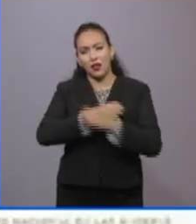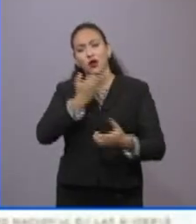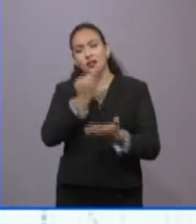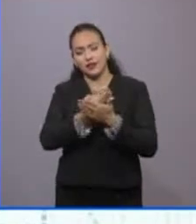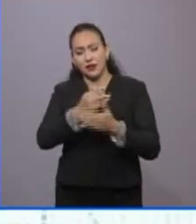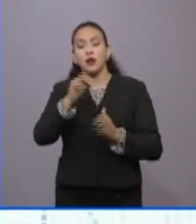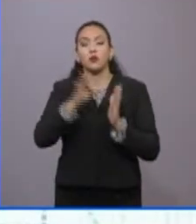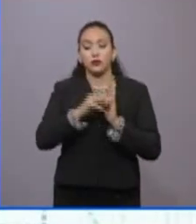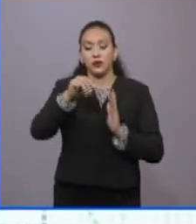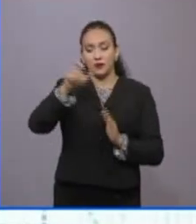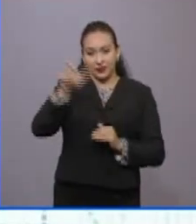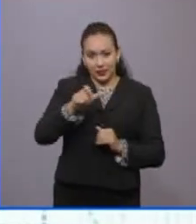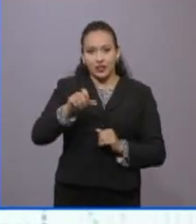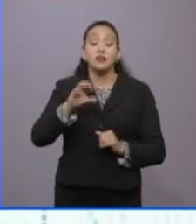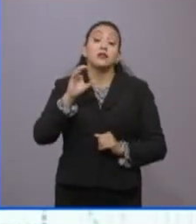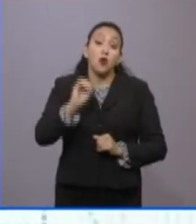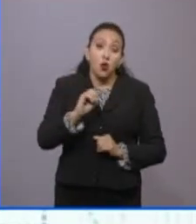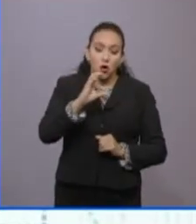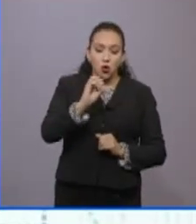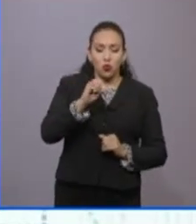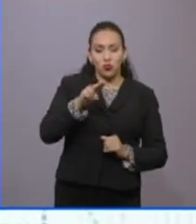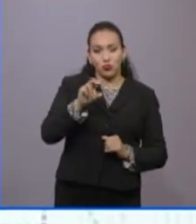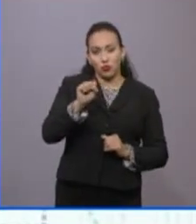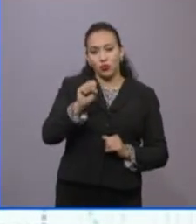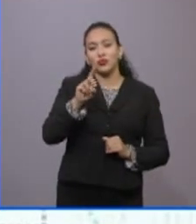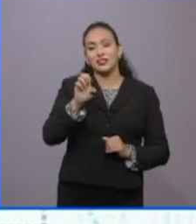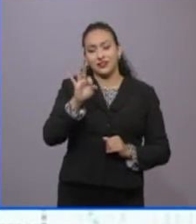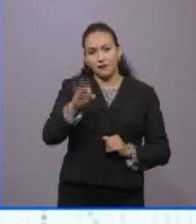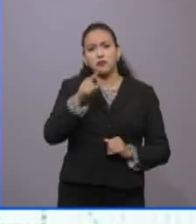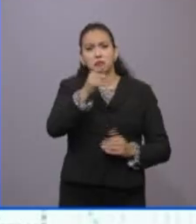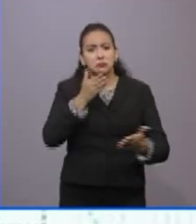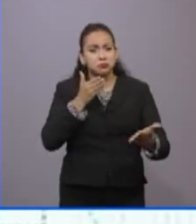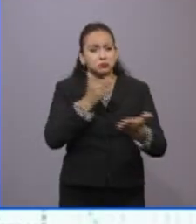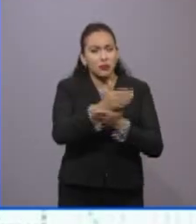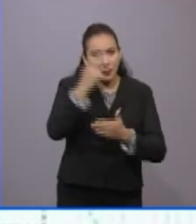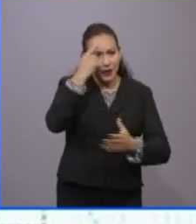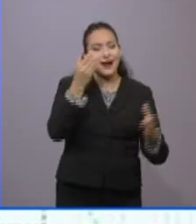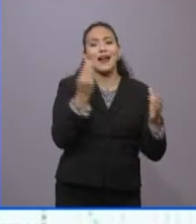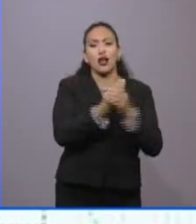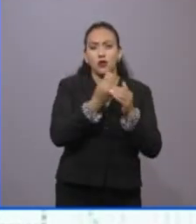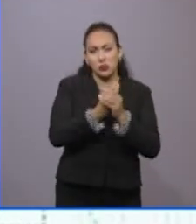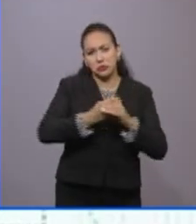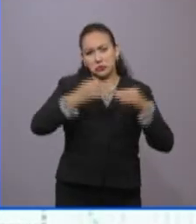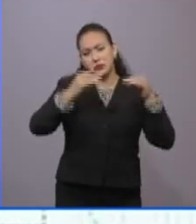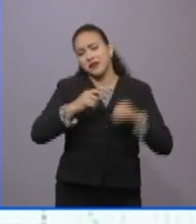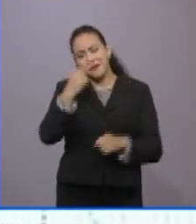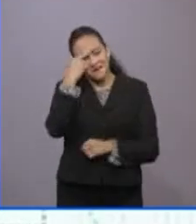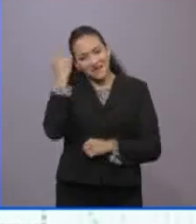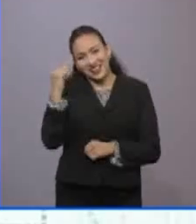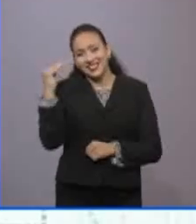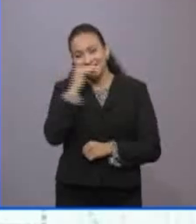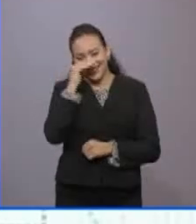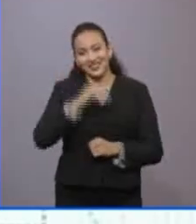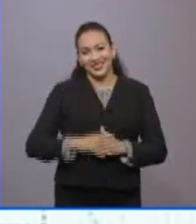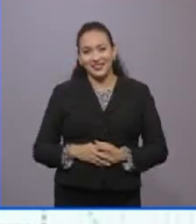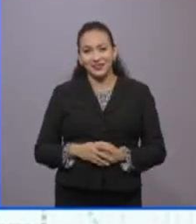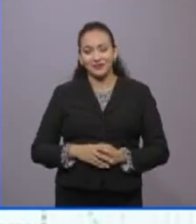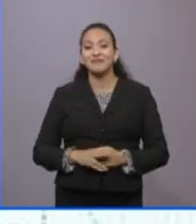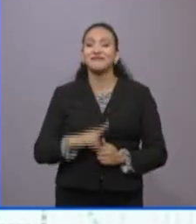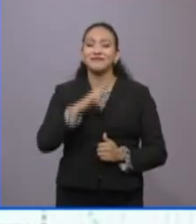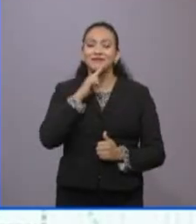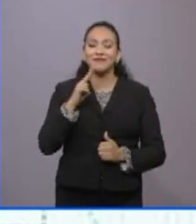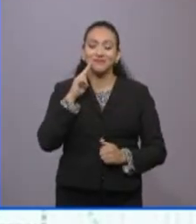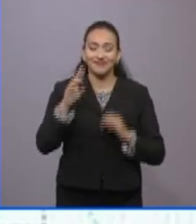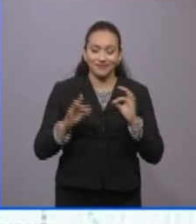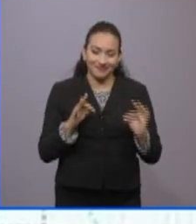minervaeducacionfinanciera.mx y en el portal de la Conducef, donde se podrá acceder a los cursos de forma sencilla y gratuita. Para el canal del